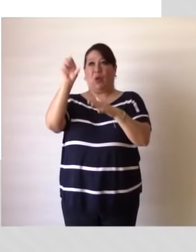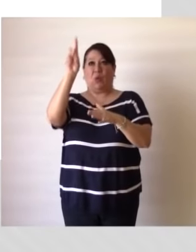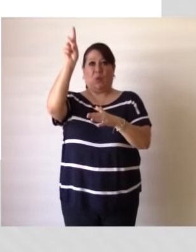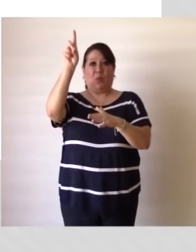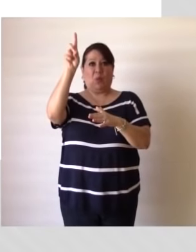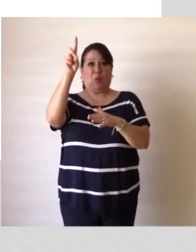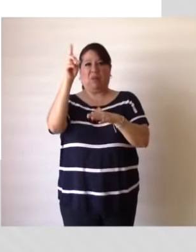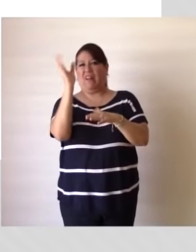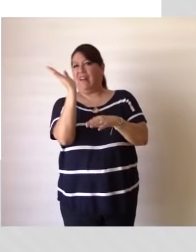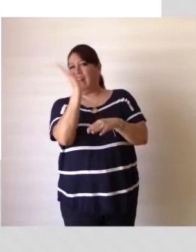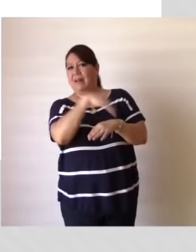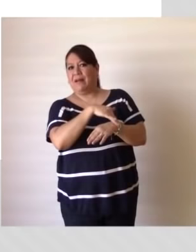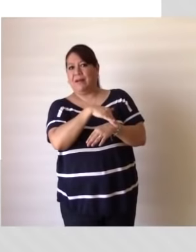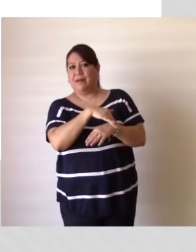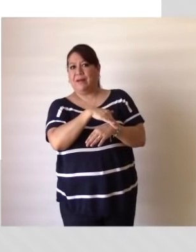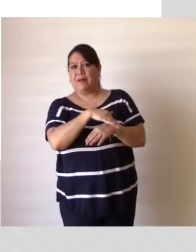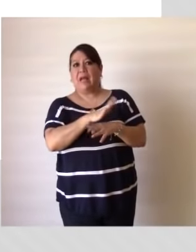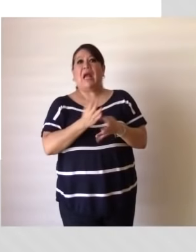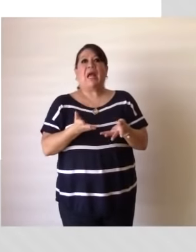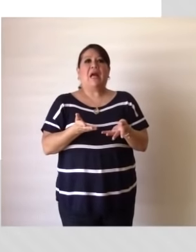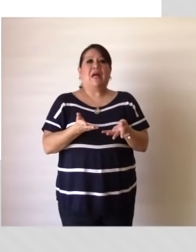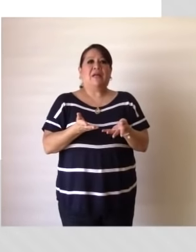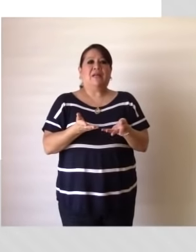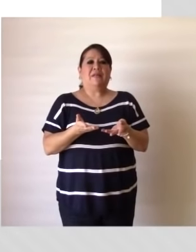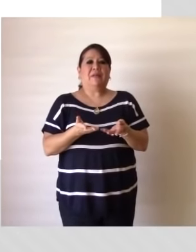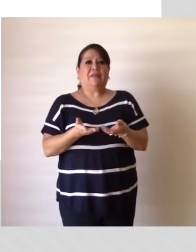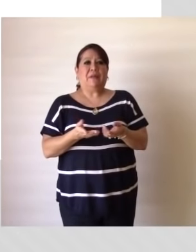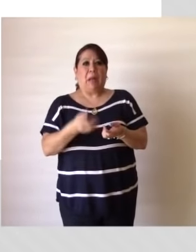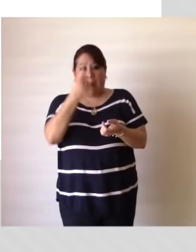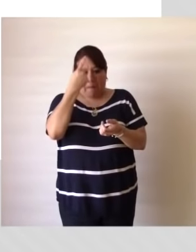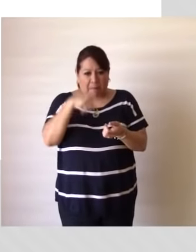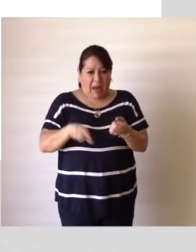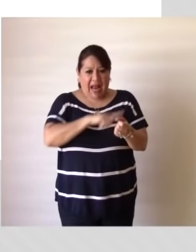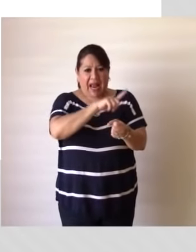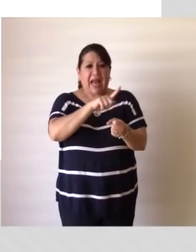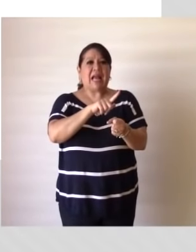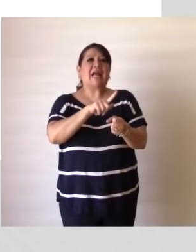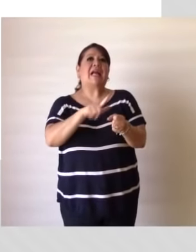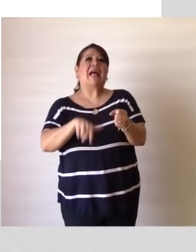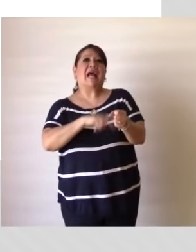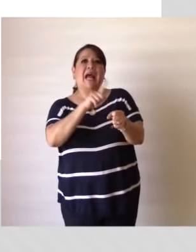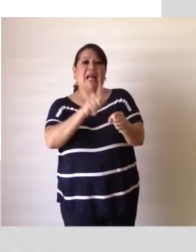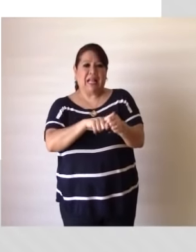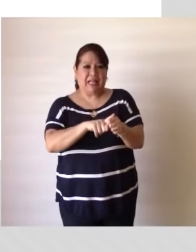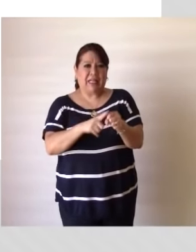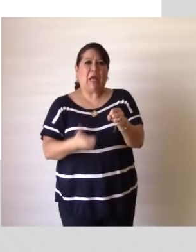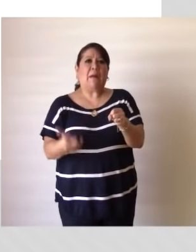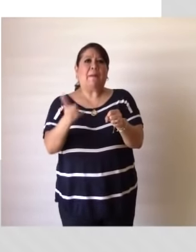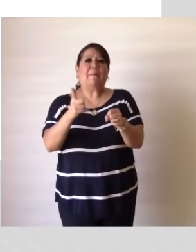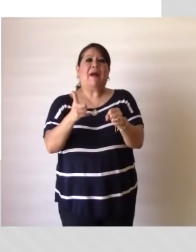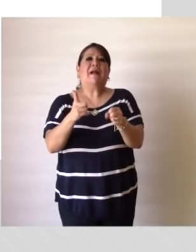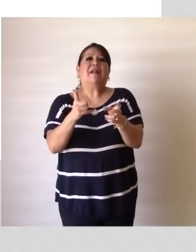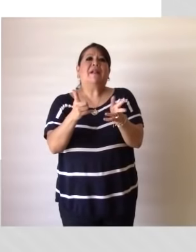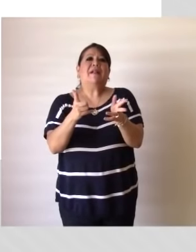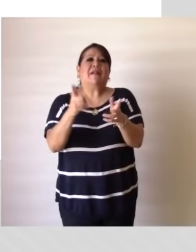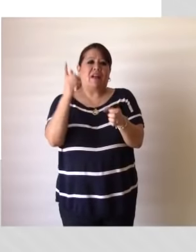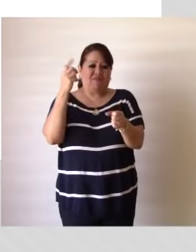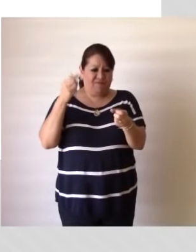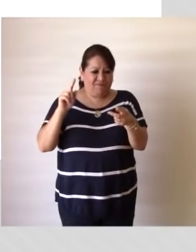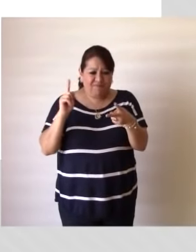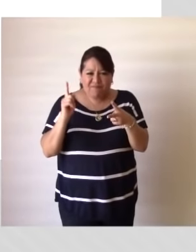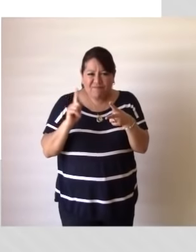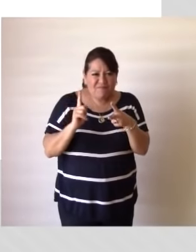cuando ofrecéis el animal ciego para el sacrificio no es malo asimismo cuando ofrecéis el